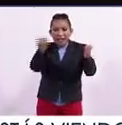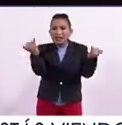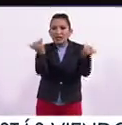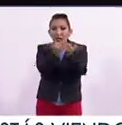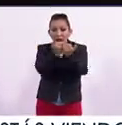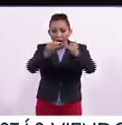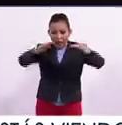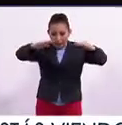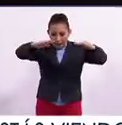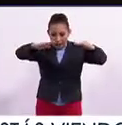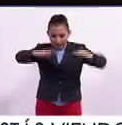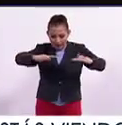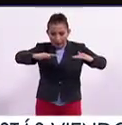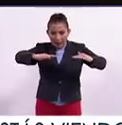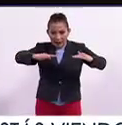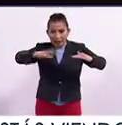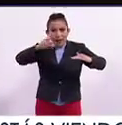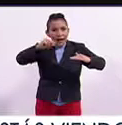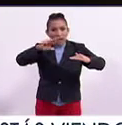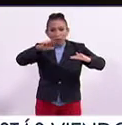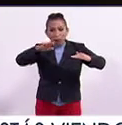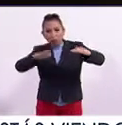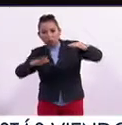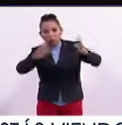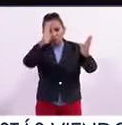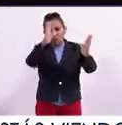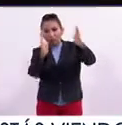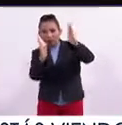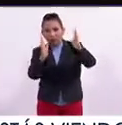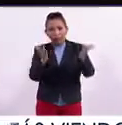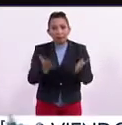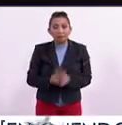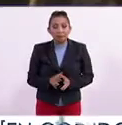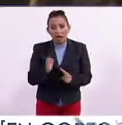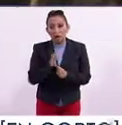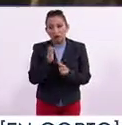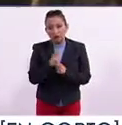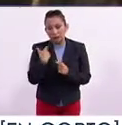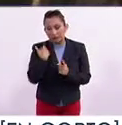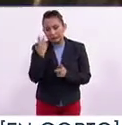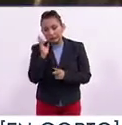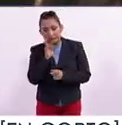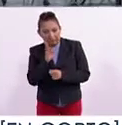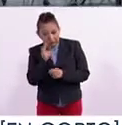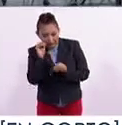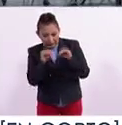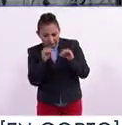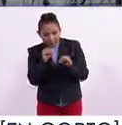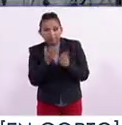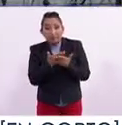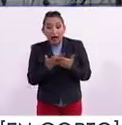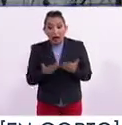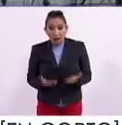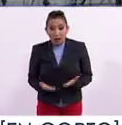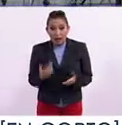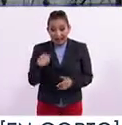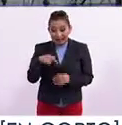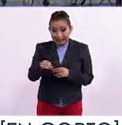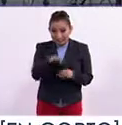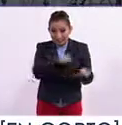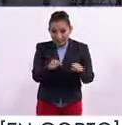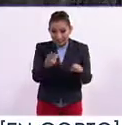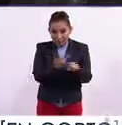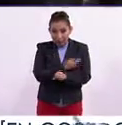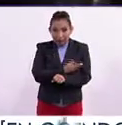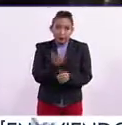no se tuerza todo lo de arriba, ¿no? Y eso se logró. Ahora estamos en este sismo, para terminar